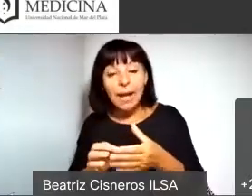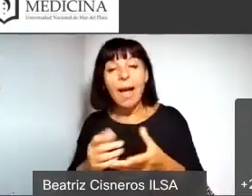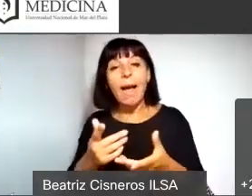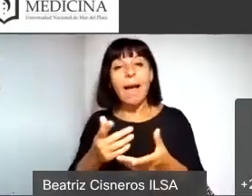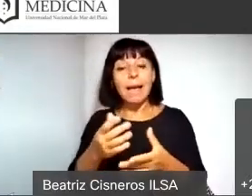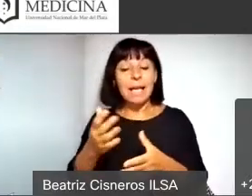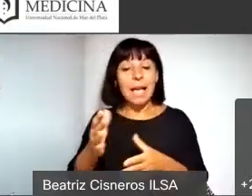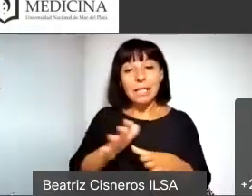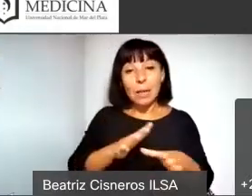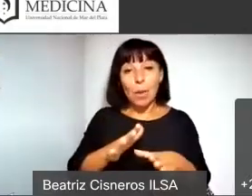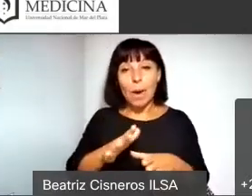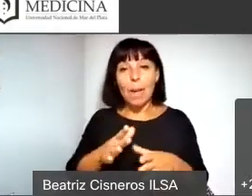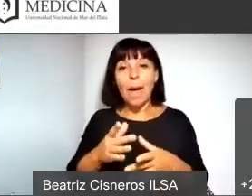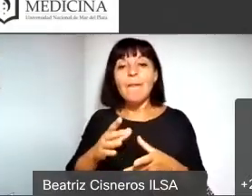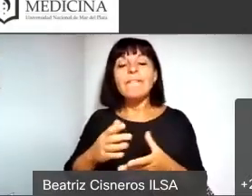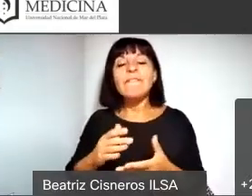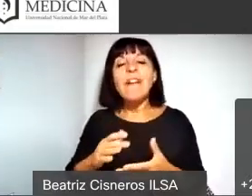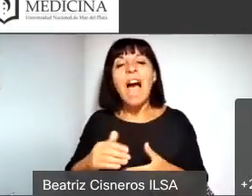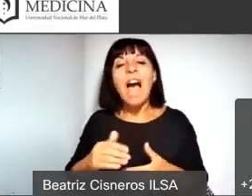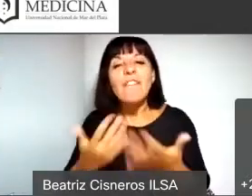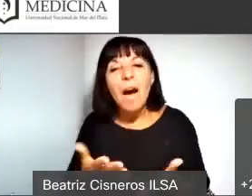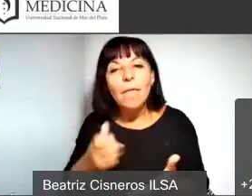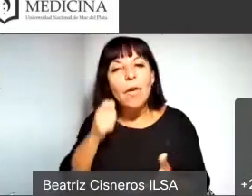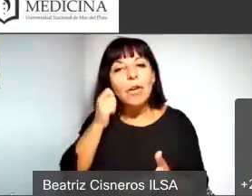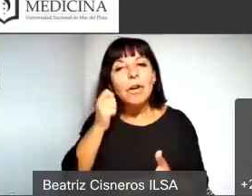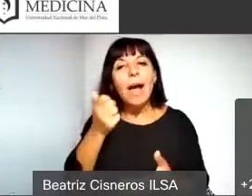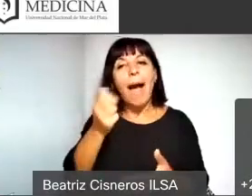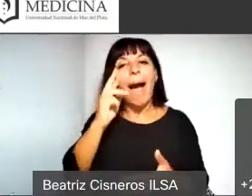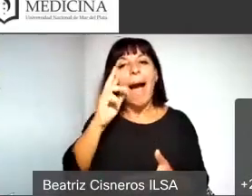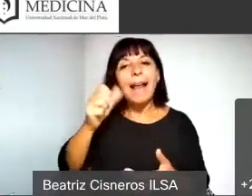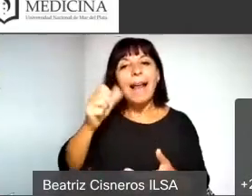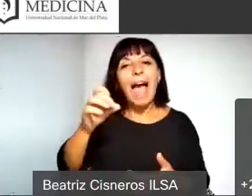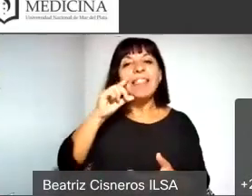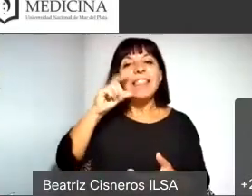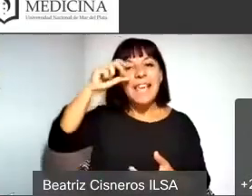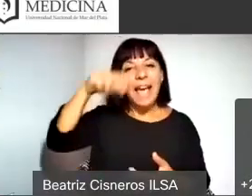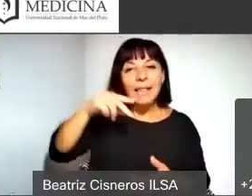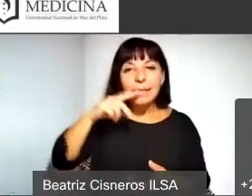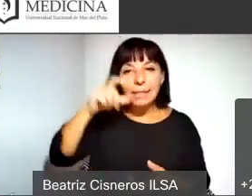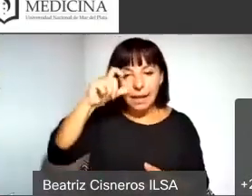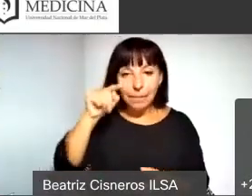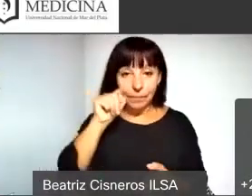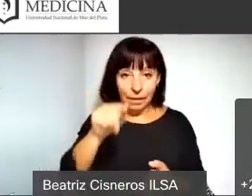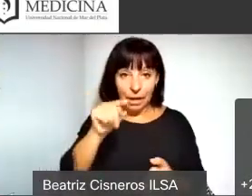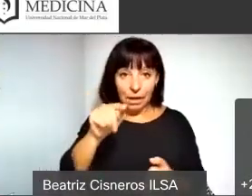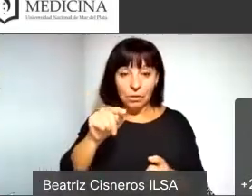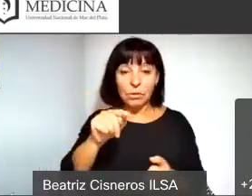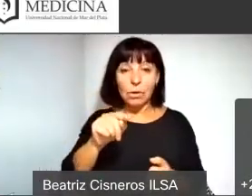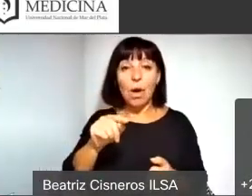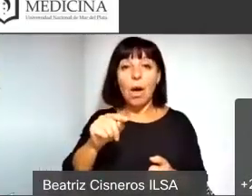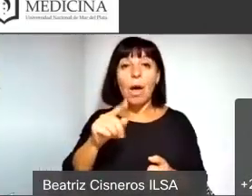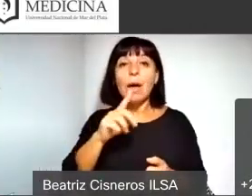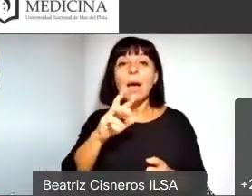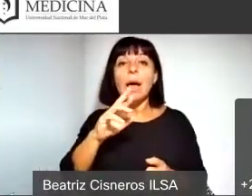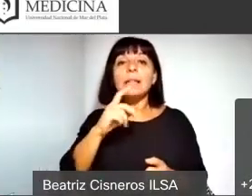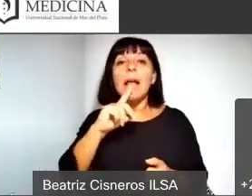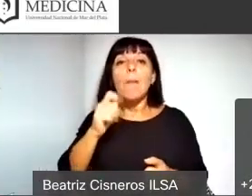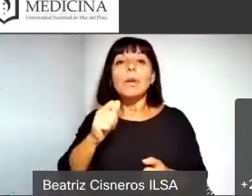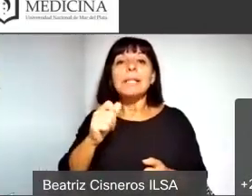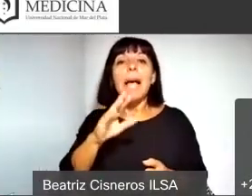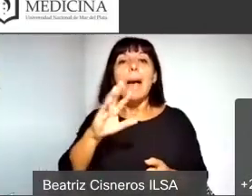transportarse en favor de su gradiente. Eso caracteriza el transporte pasivo. En contrapartida, el transporte activo que vamos a